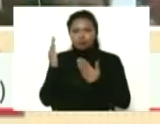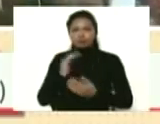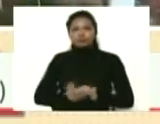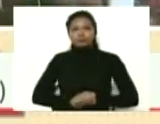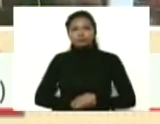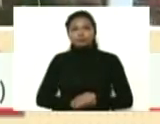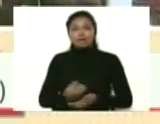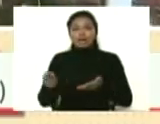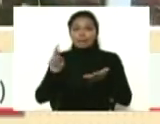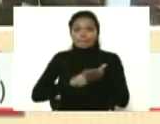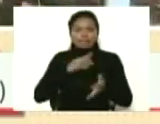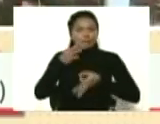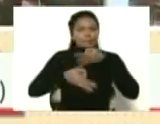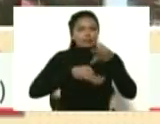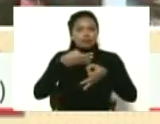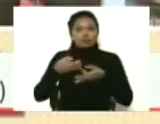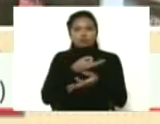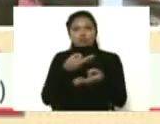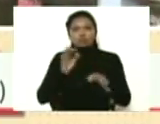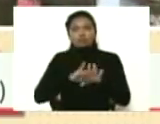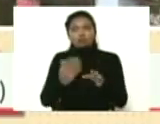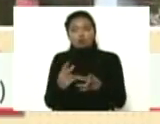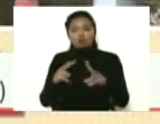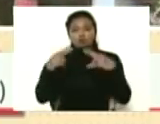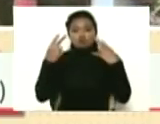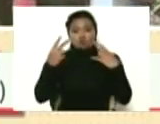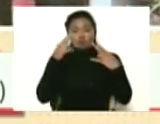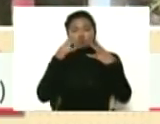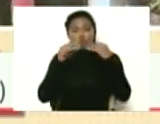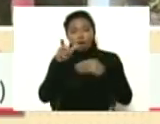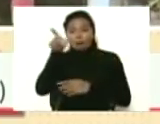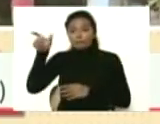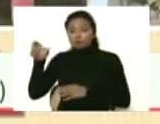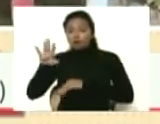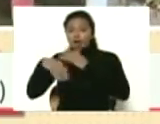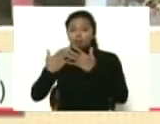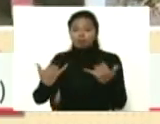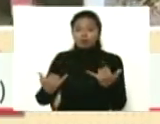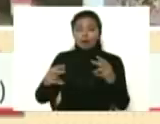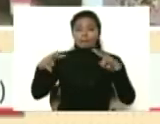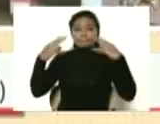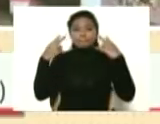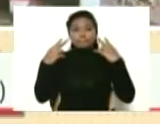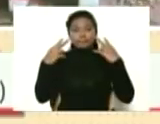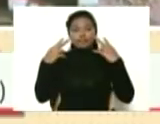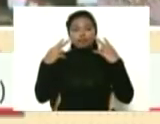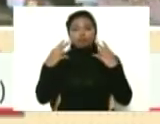teniente, repita la explicación maravillosa porque lo están escuchando. En este momento, en vivo y directo,